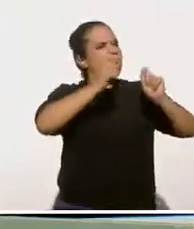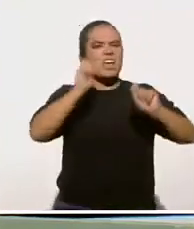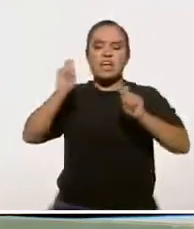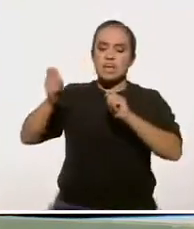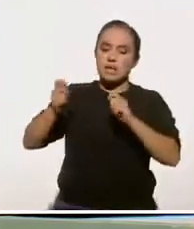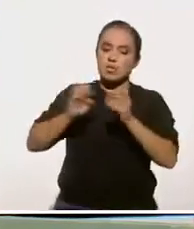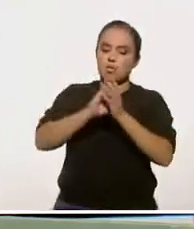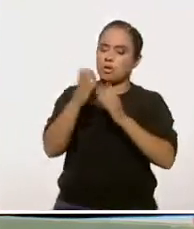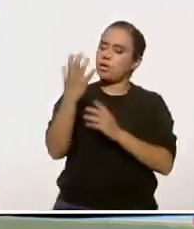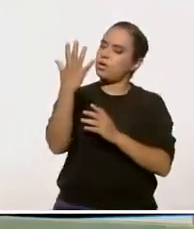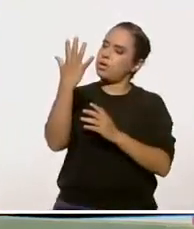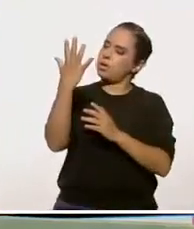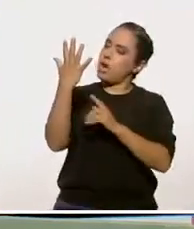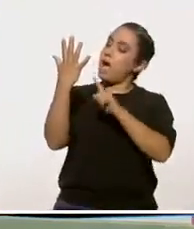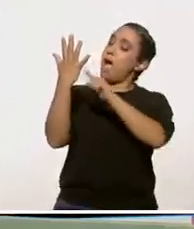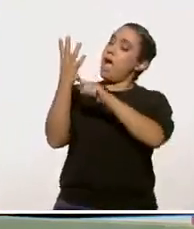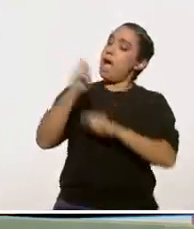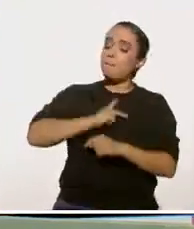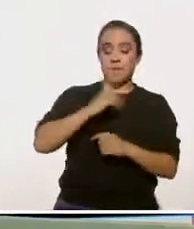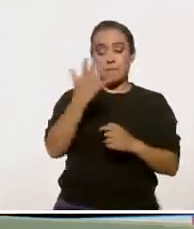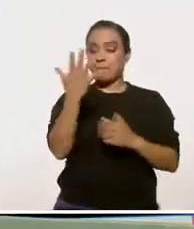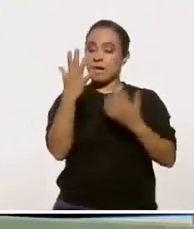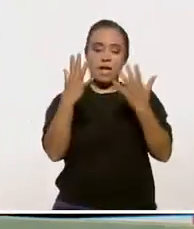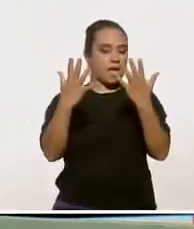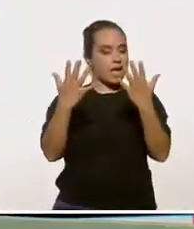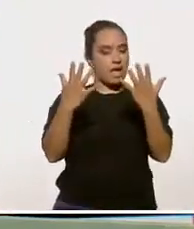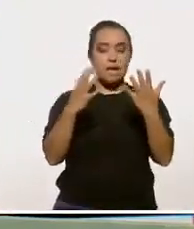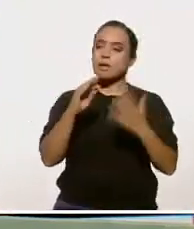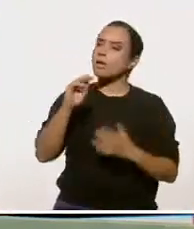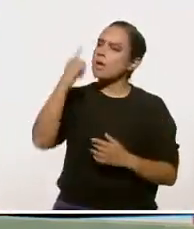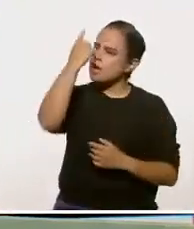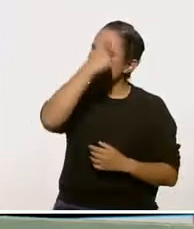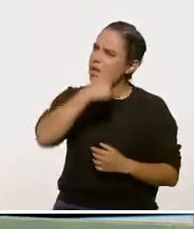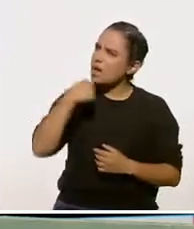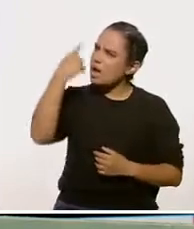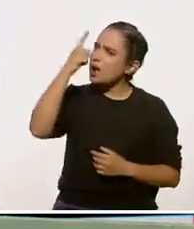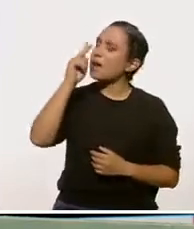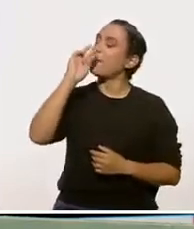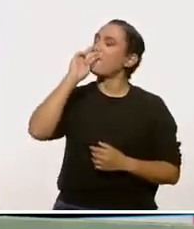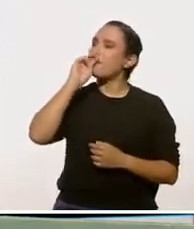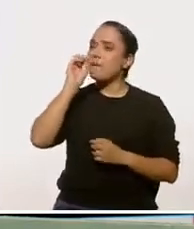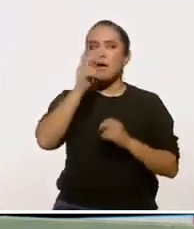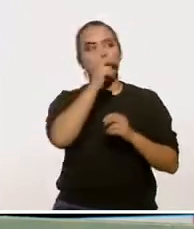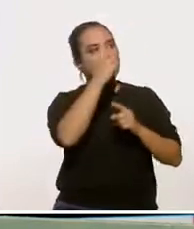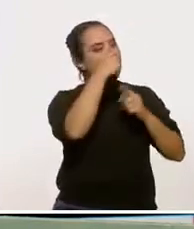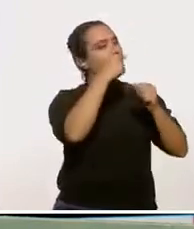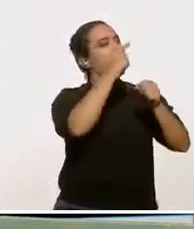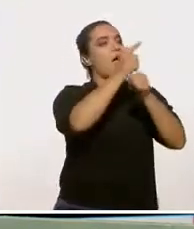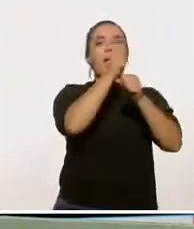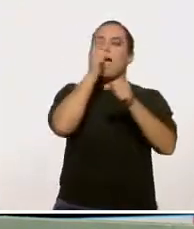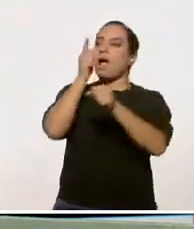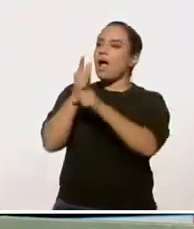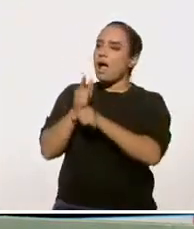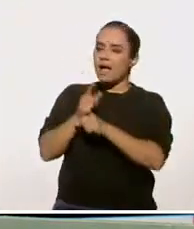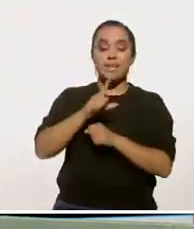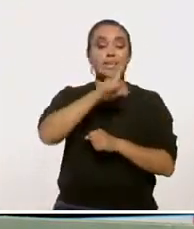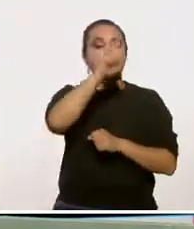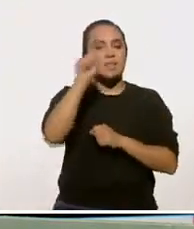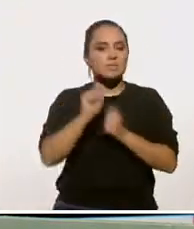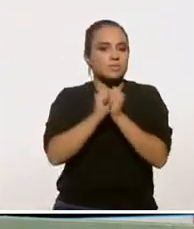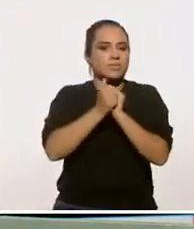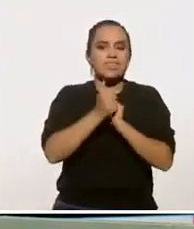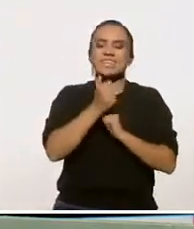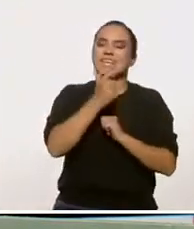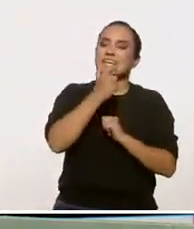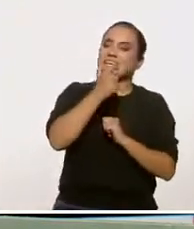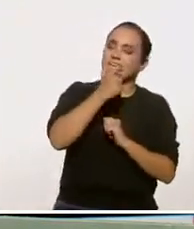están viendo su mano y la descubren la cara de la mamá o del papá o de quien esté a su cuidado. Empiezan a sonreír,